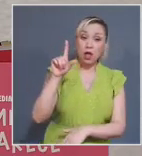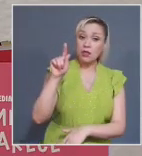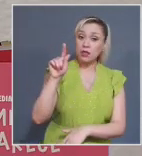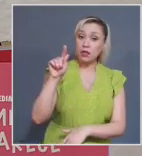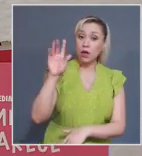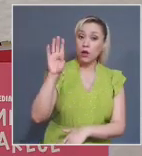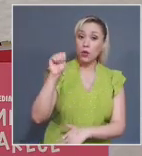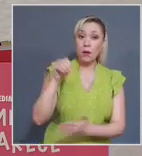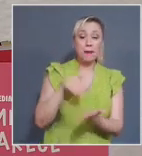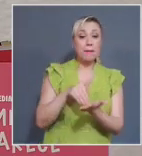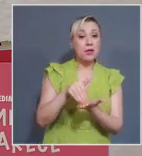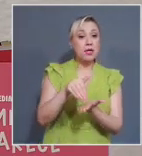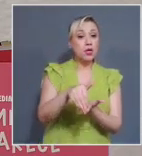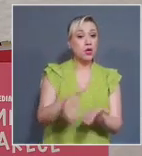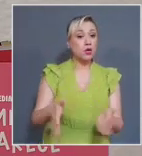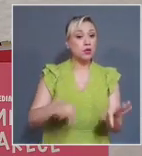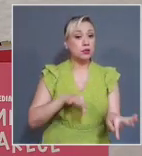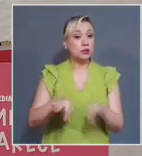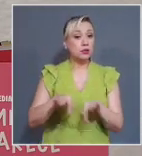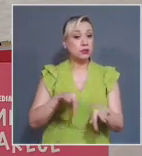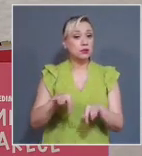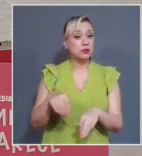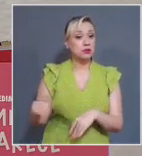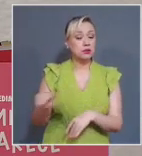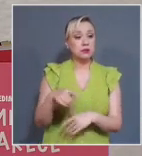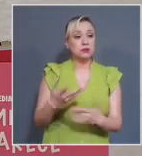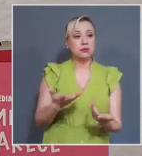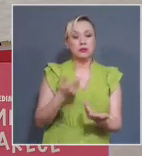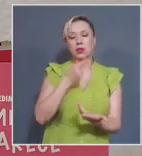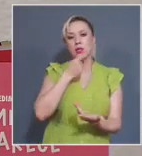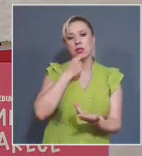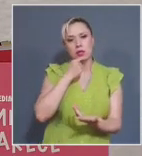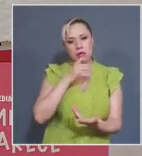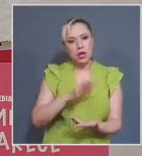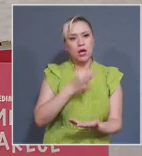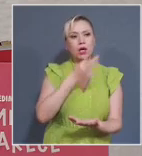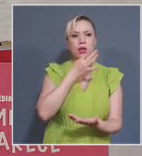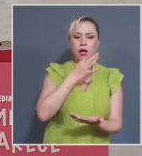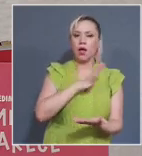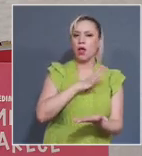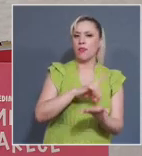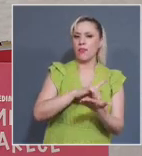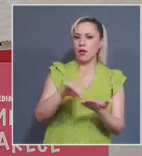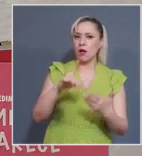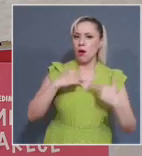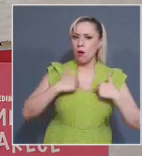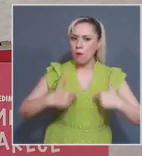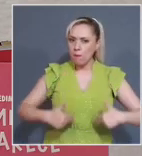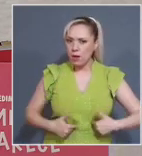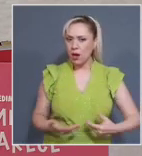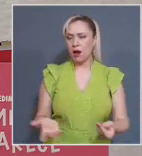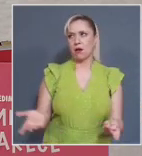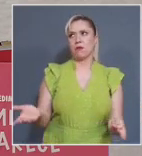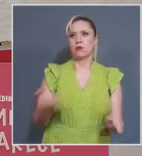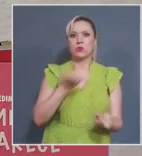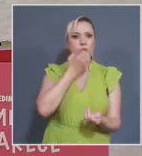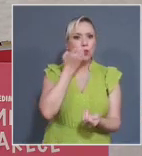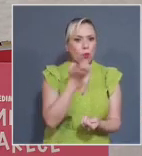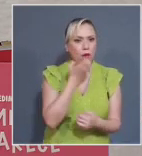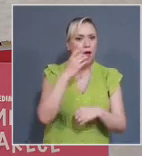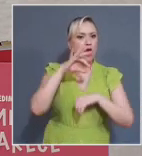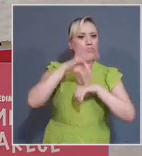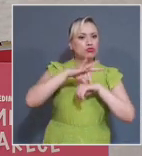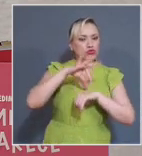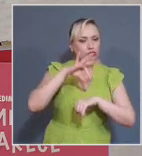las niñas y los niños tienen derechos humanos en toda la gama de derechos civiles,